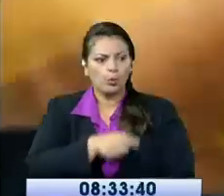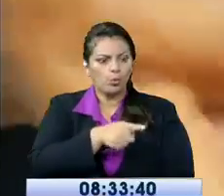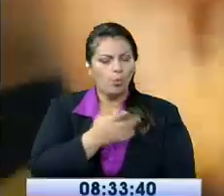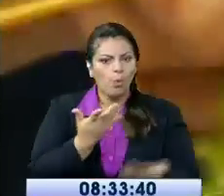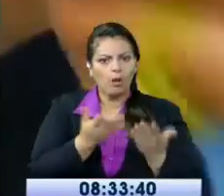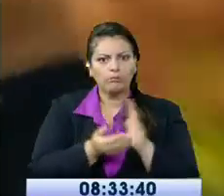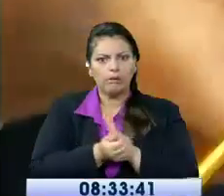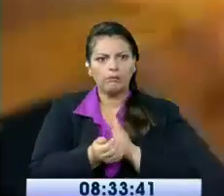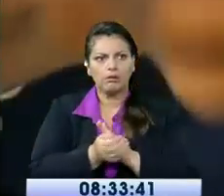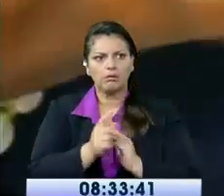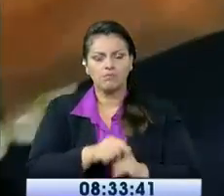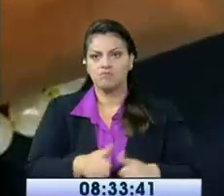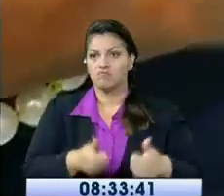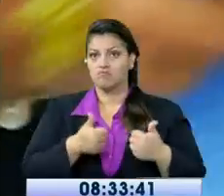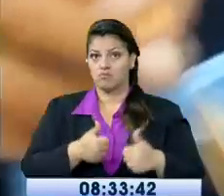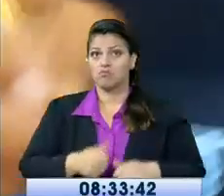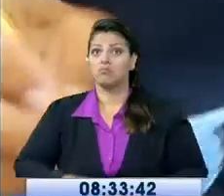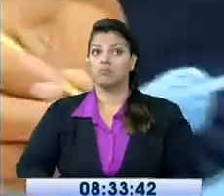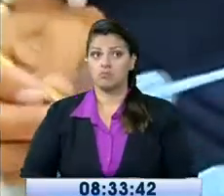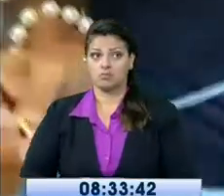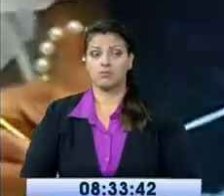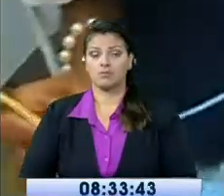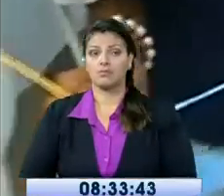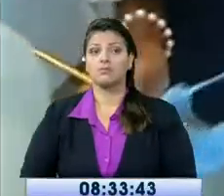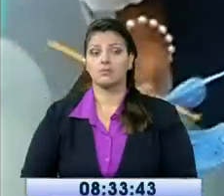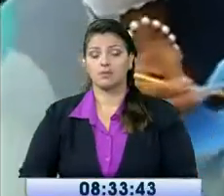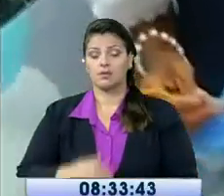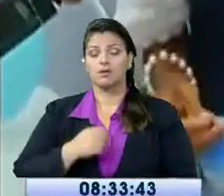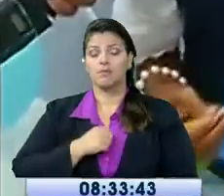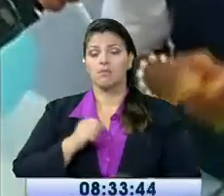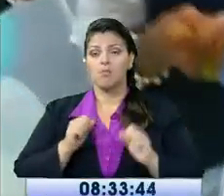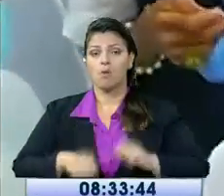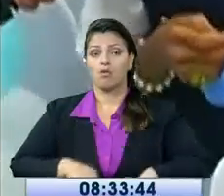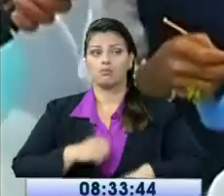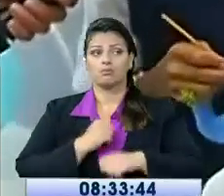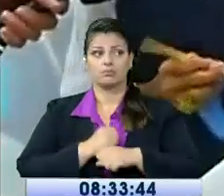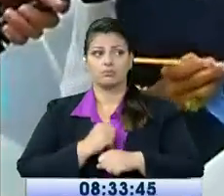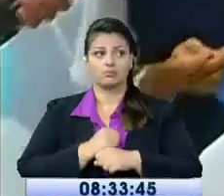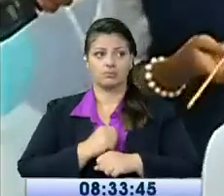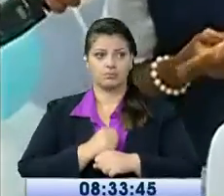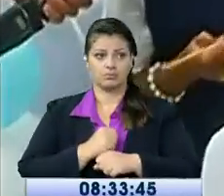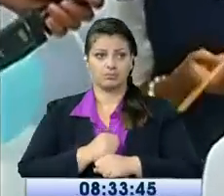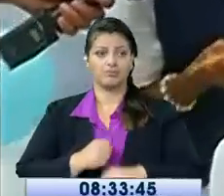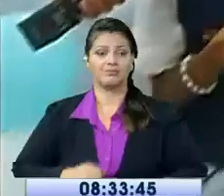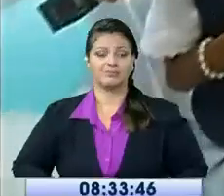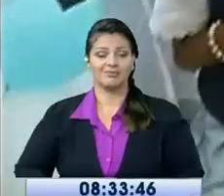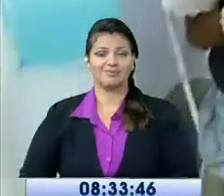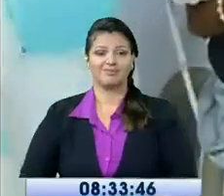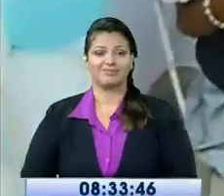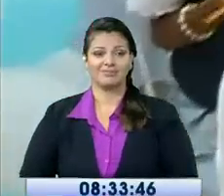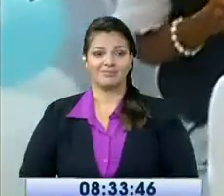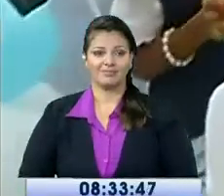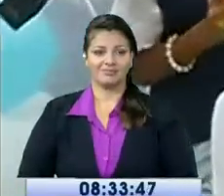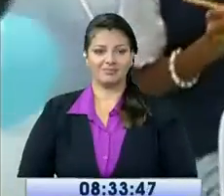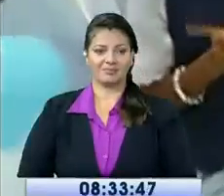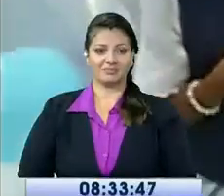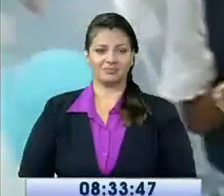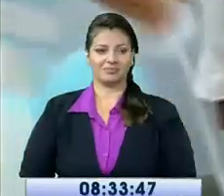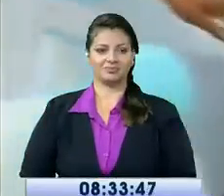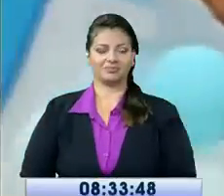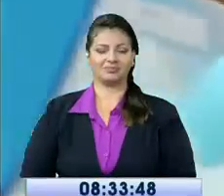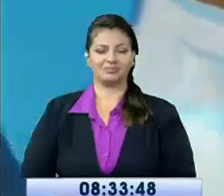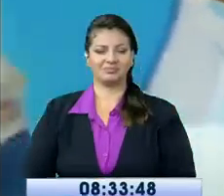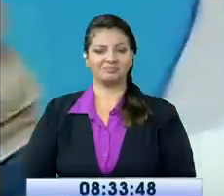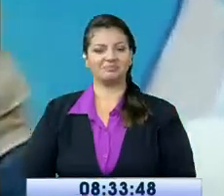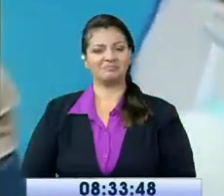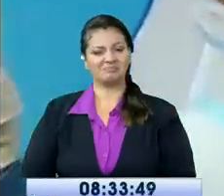tengo la licencia marca país. Entonces ahí posiblemente ya pueda hacer otras, esto. Muchas gracias. Miren ustedes, como